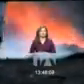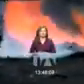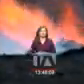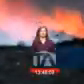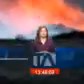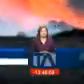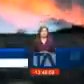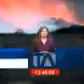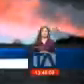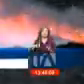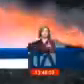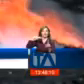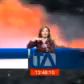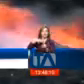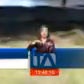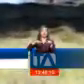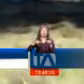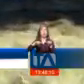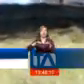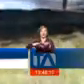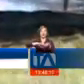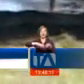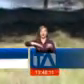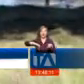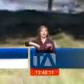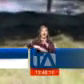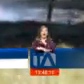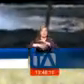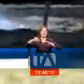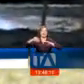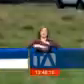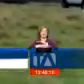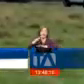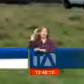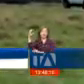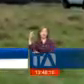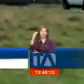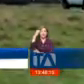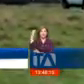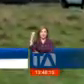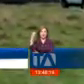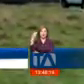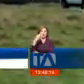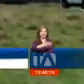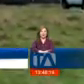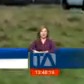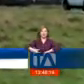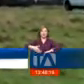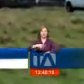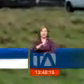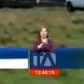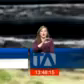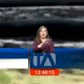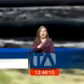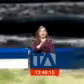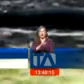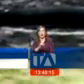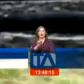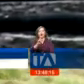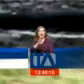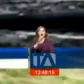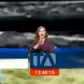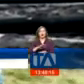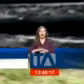Los ataques se dirigieron en esta ocasión al oleoducto Trasandino colombiano en los municipios fronterizos de Ricaurte y Huachucal, al sur